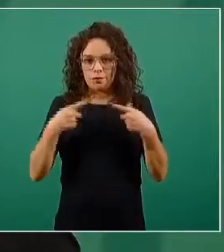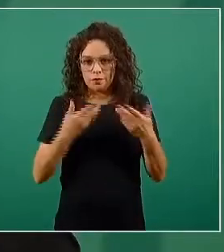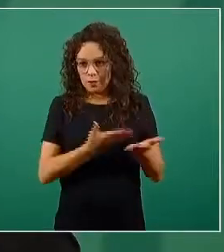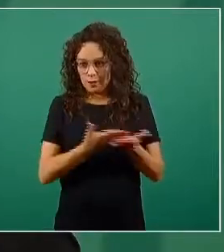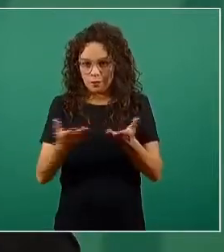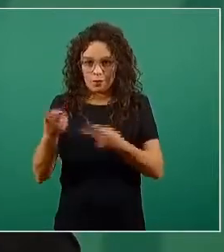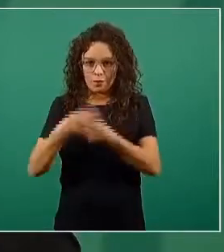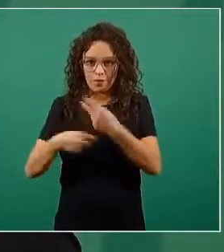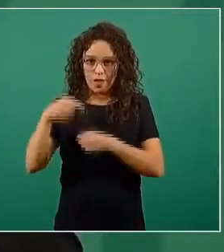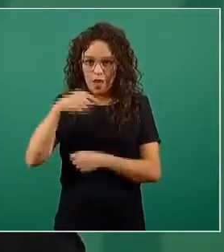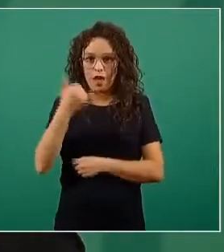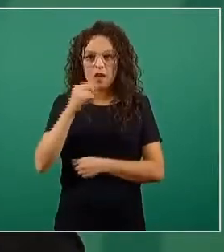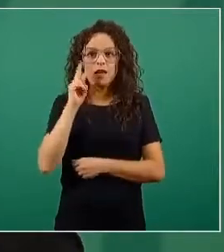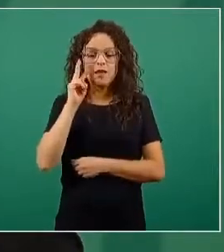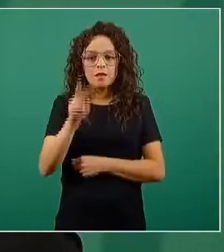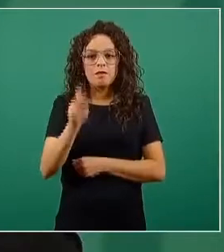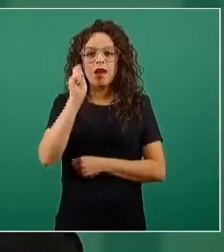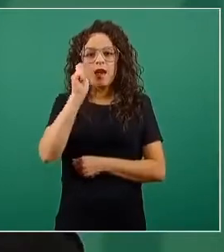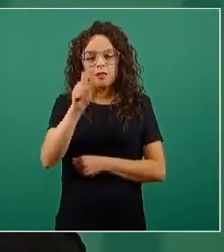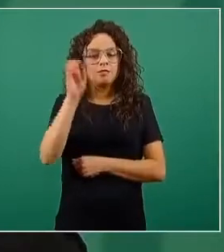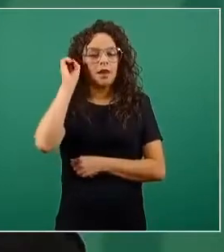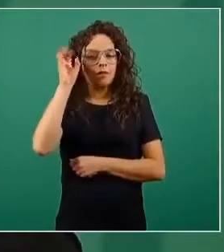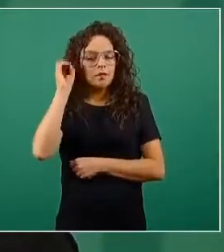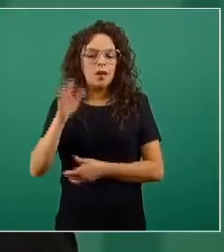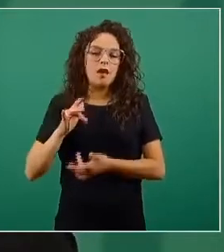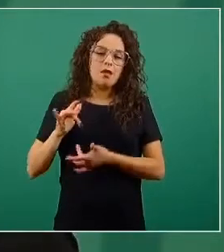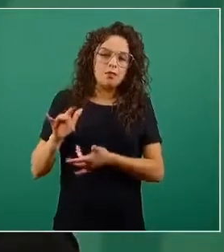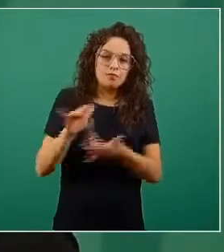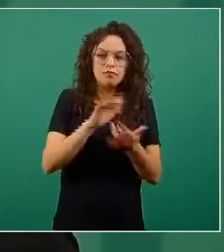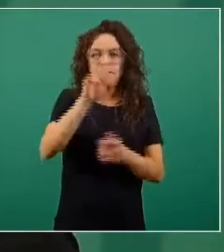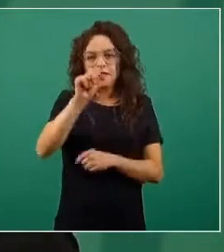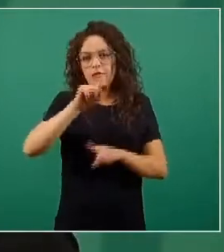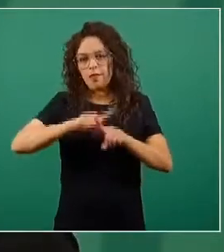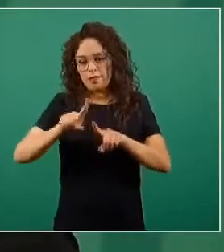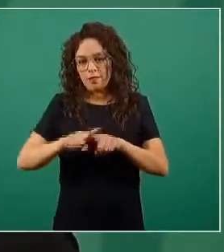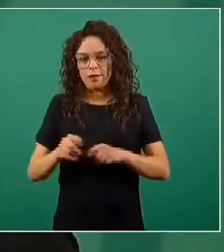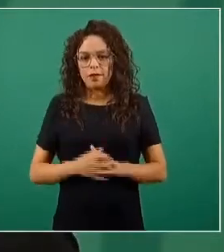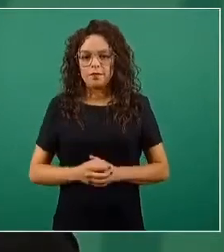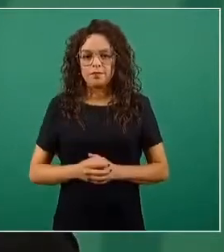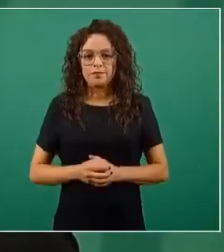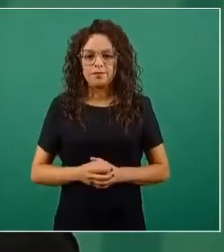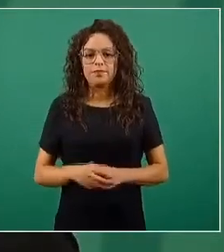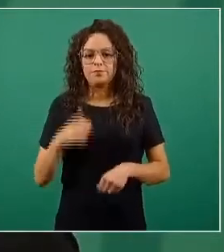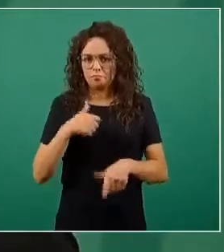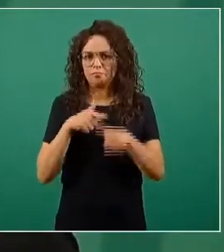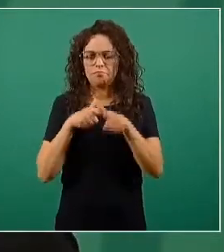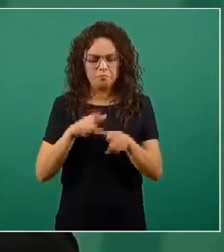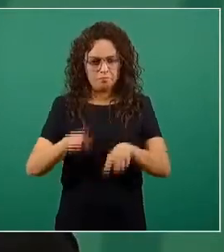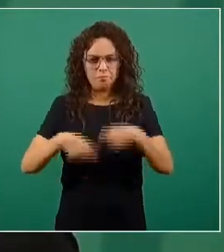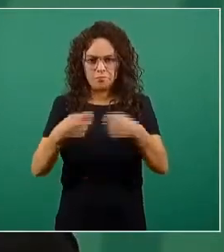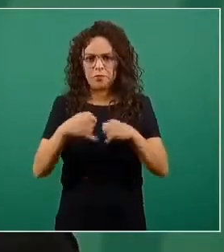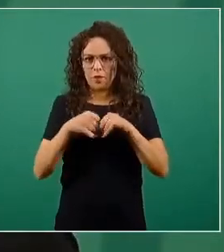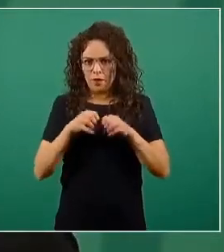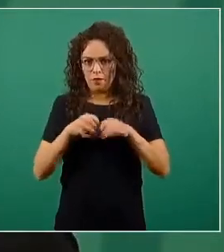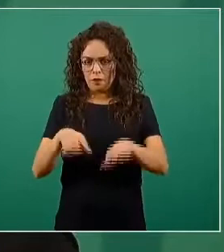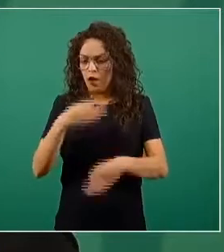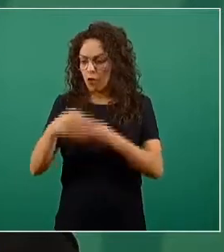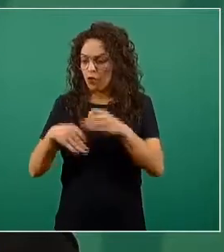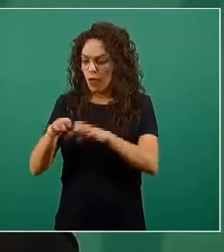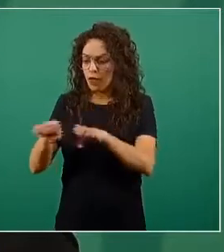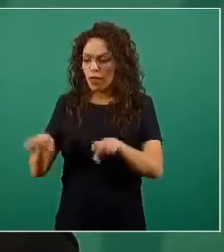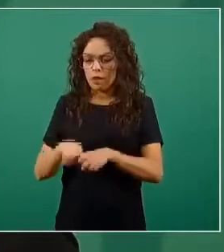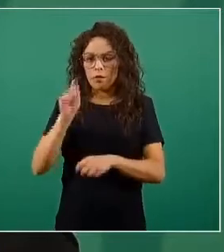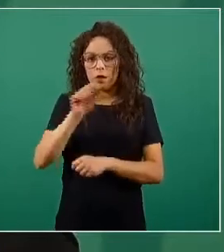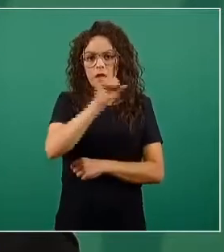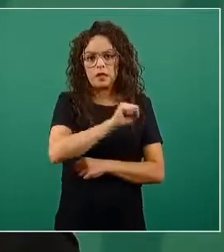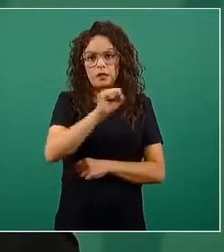estuvieron atendiendo desde vías remotas, las redes, televisión, y pues los mantendremos informados. Todo el equipo de la